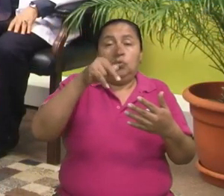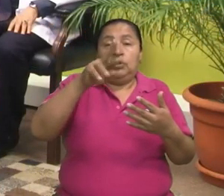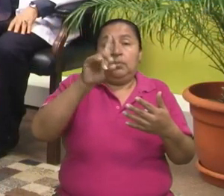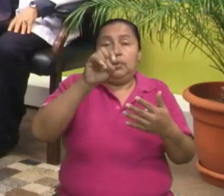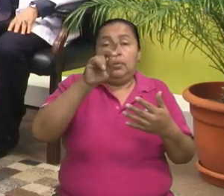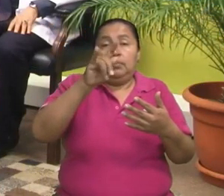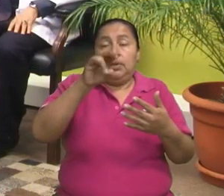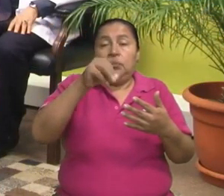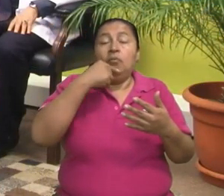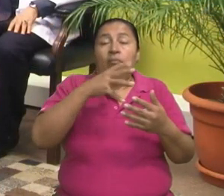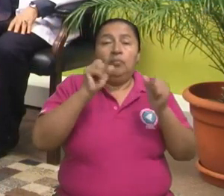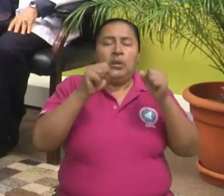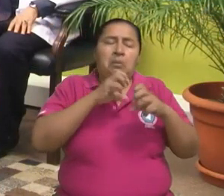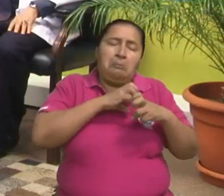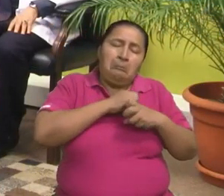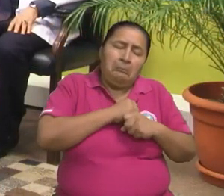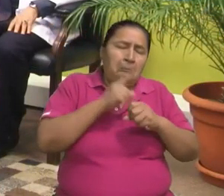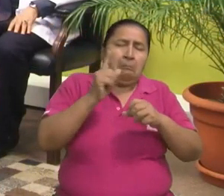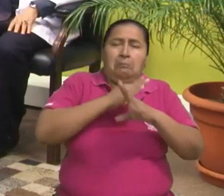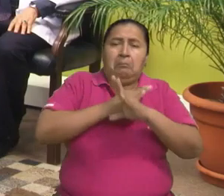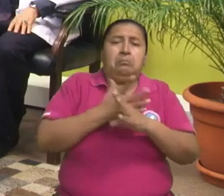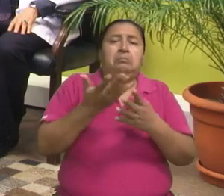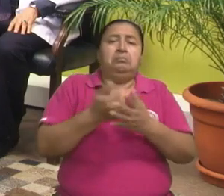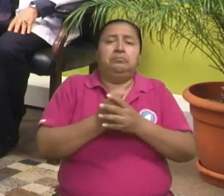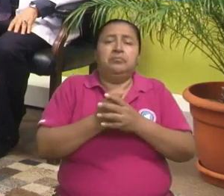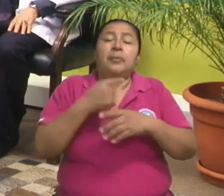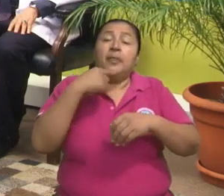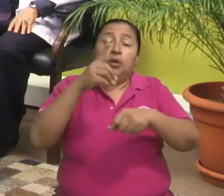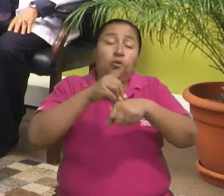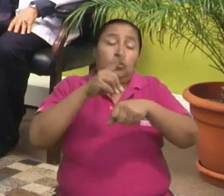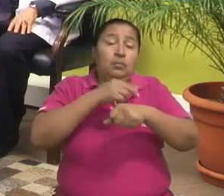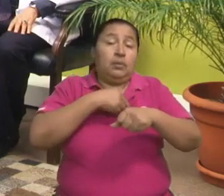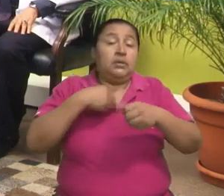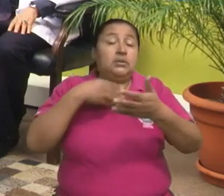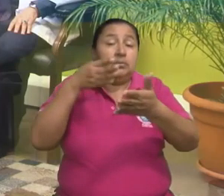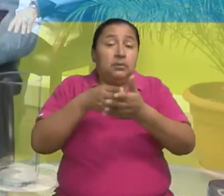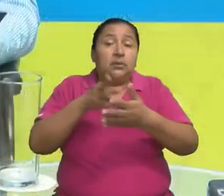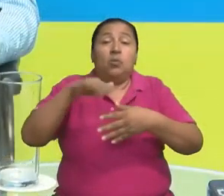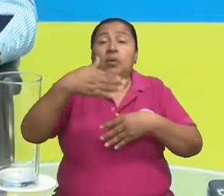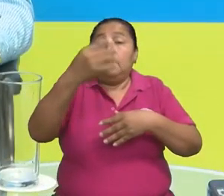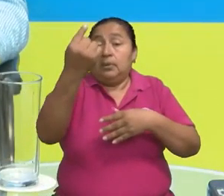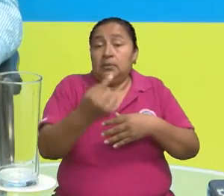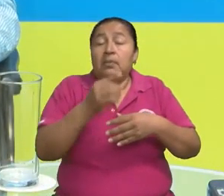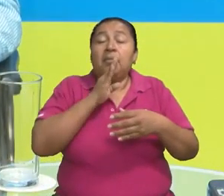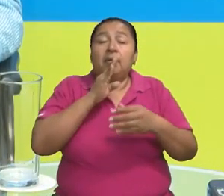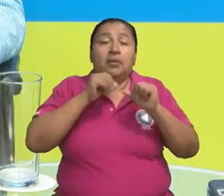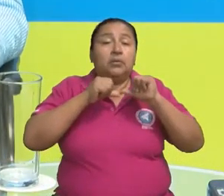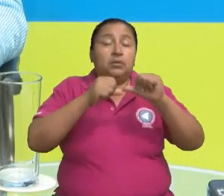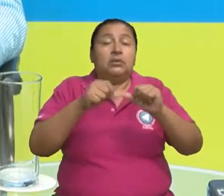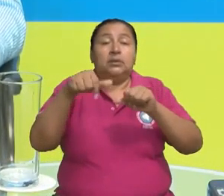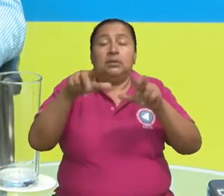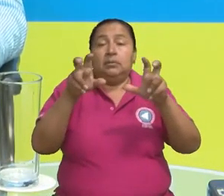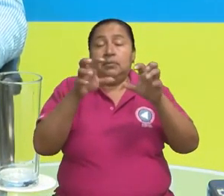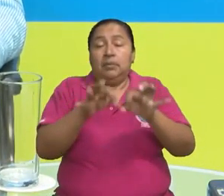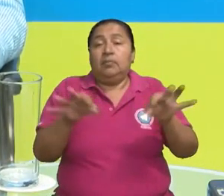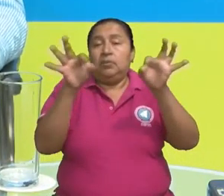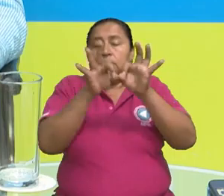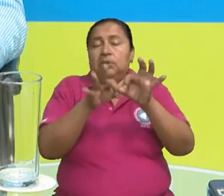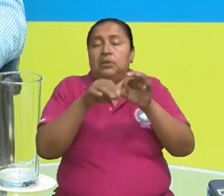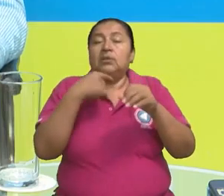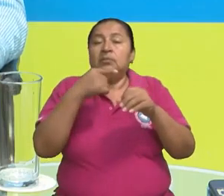ves vamos a hacer una pausa cuando regresemos seguiremos hablando más sobre este importante tema cómo son